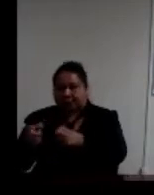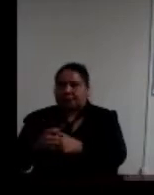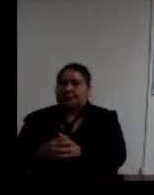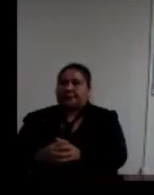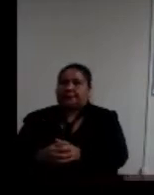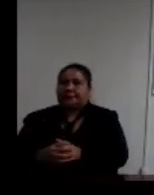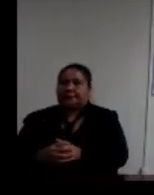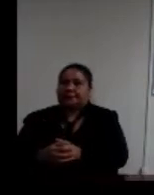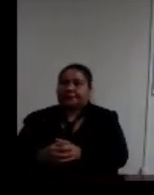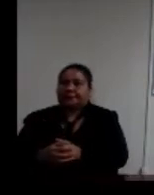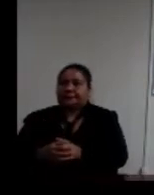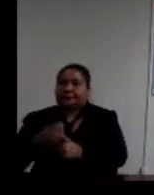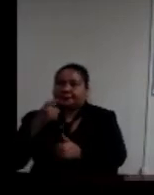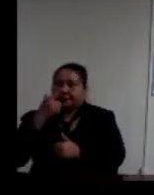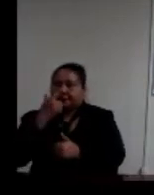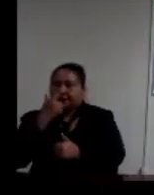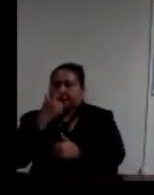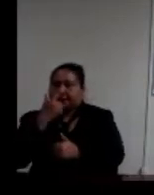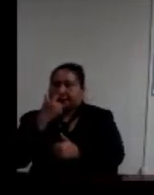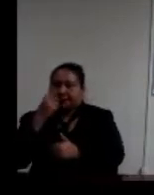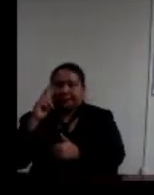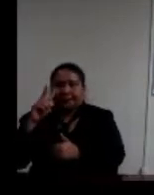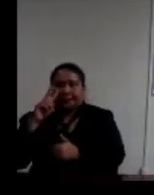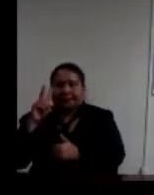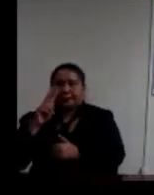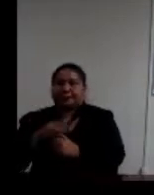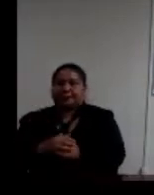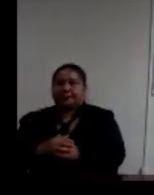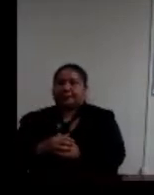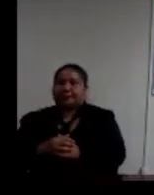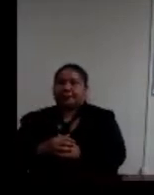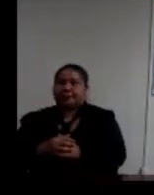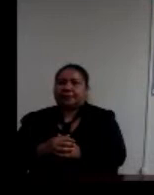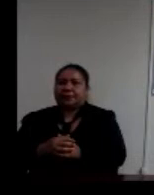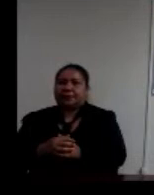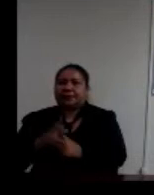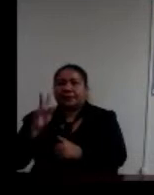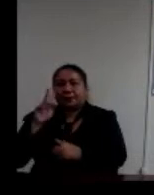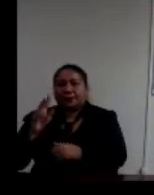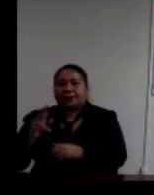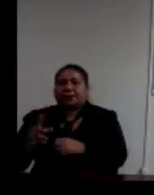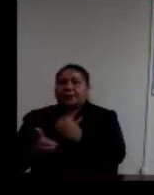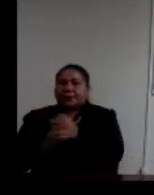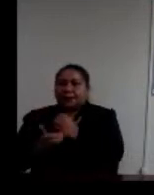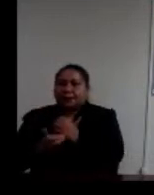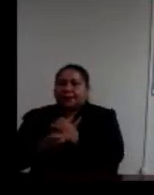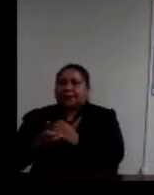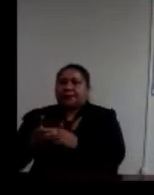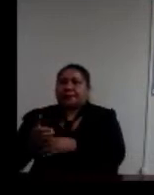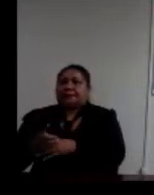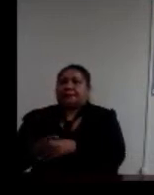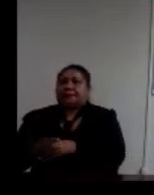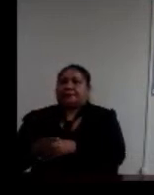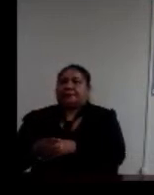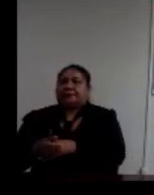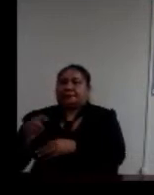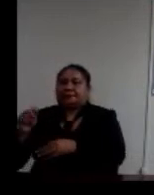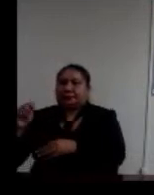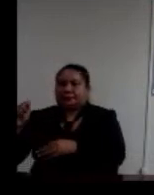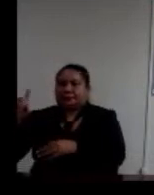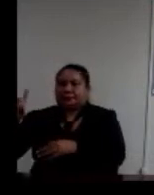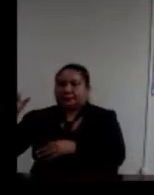Bueno, vamos a hacer el abordaje en relación al tratamiento del TDAH. Así como está descrito aquí,